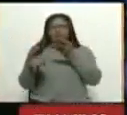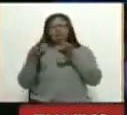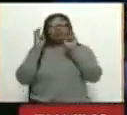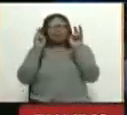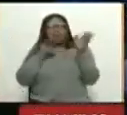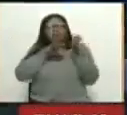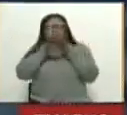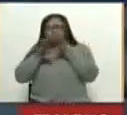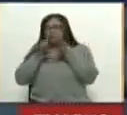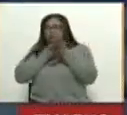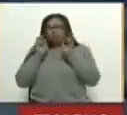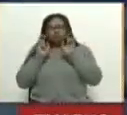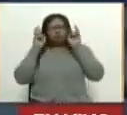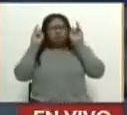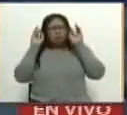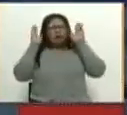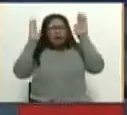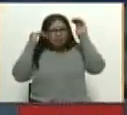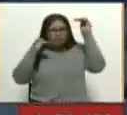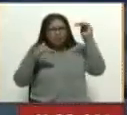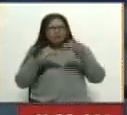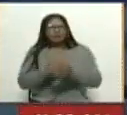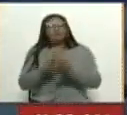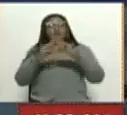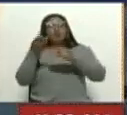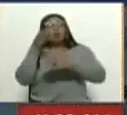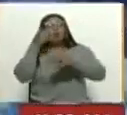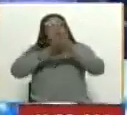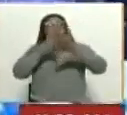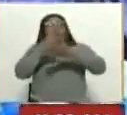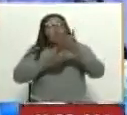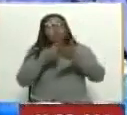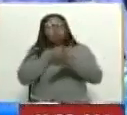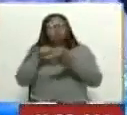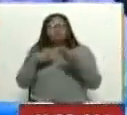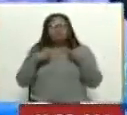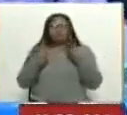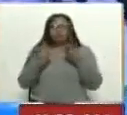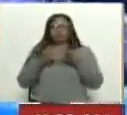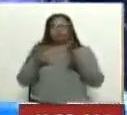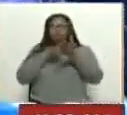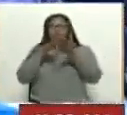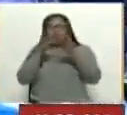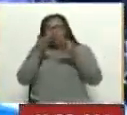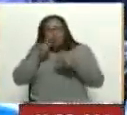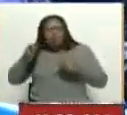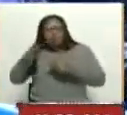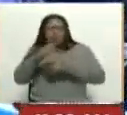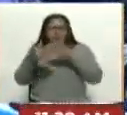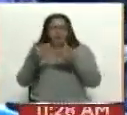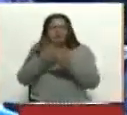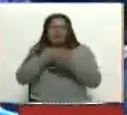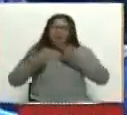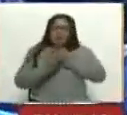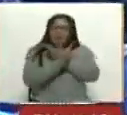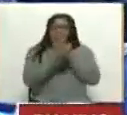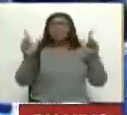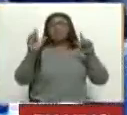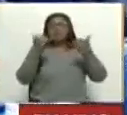todo el digamos la la lucha mediática que hay que llevar cuando los pueblos quieren hacerse libres y quieren